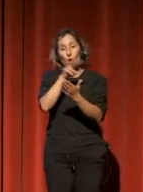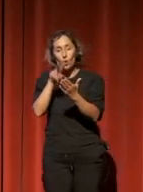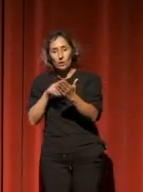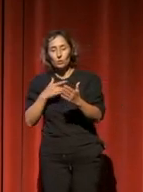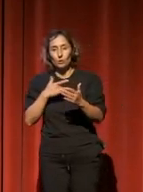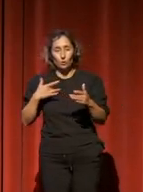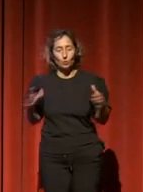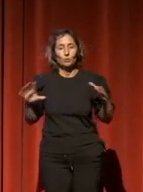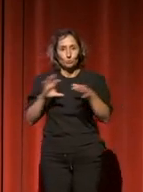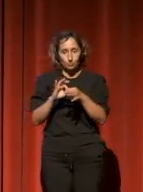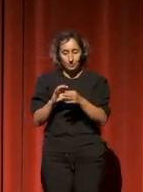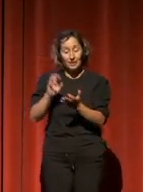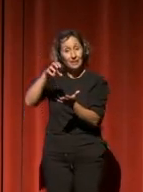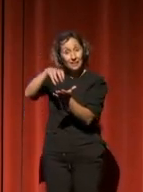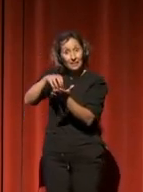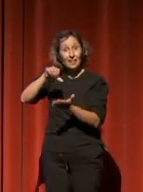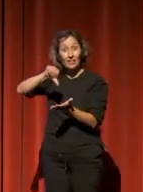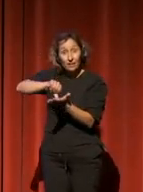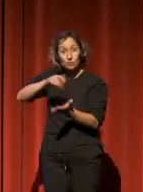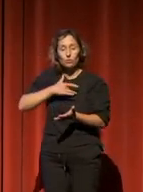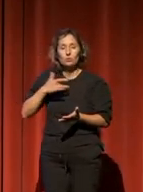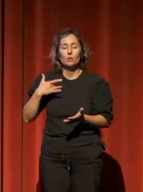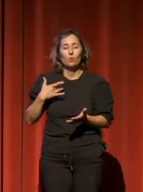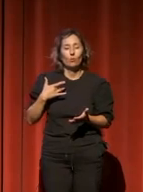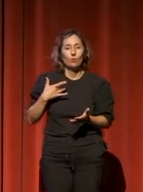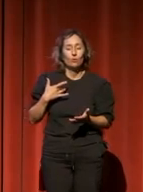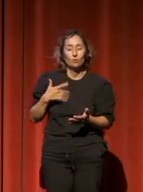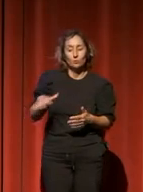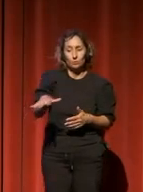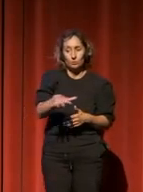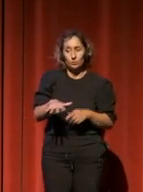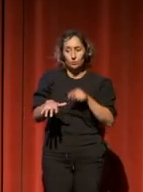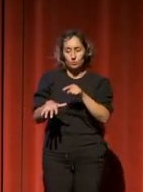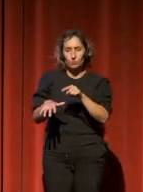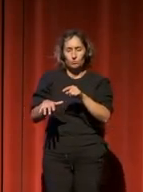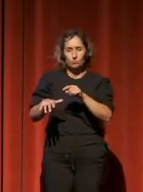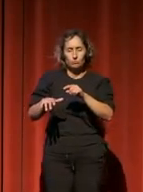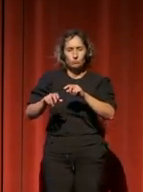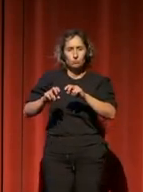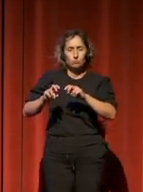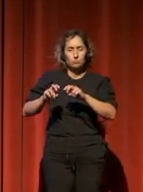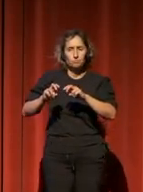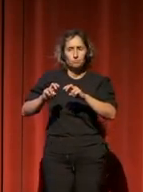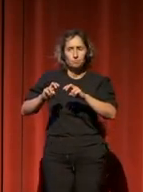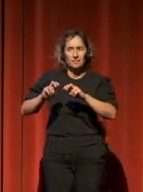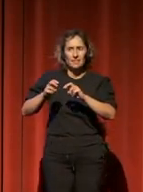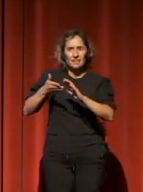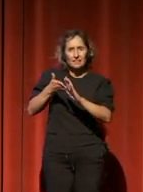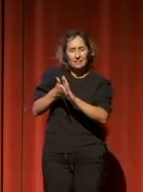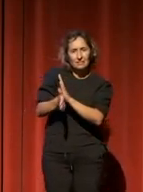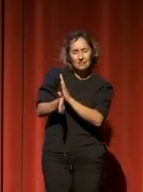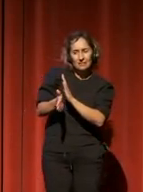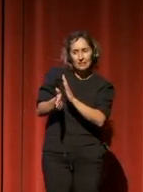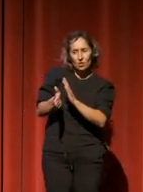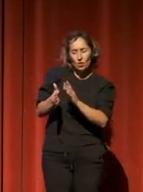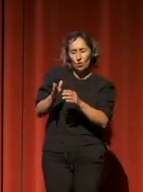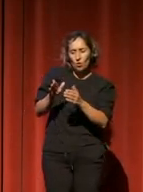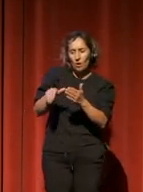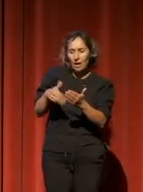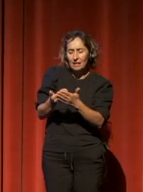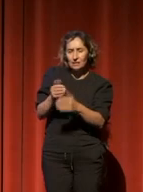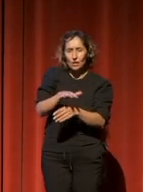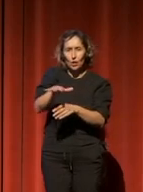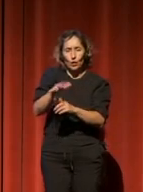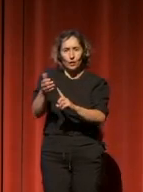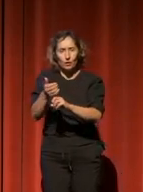centros de salud también otro equipamiento eh eh que se está redefiniendo hoy mucho de cuál es su alance y